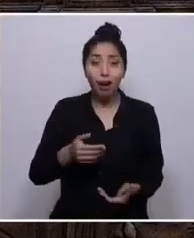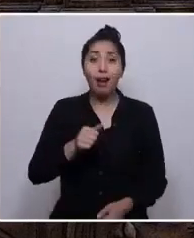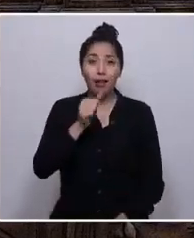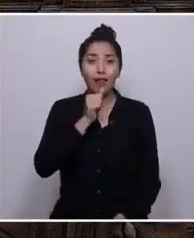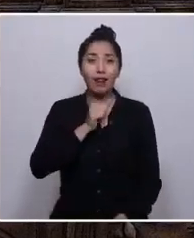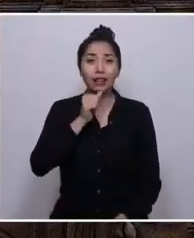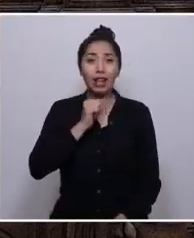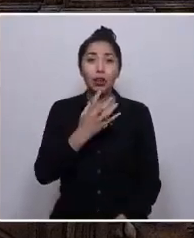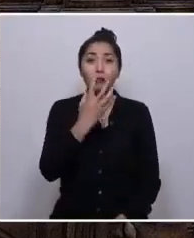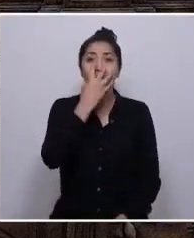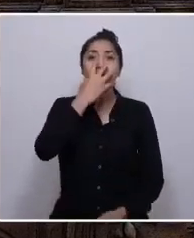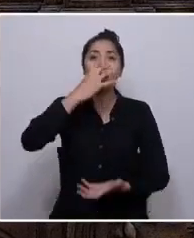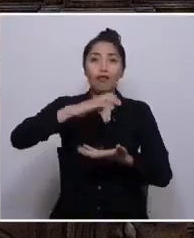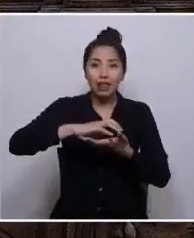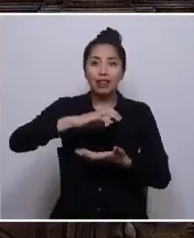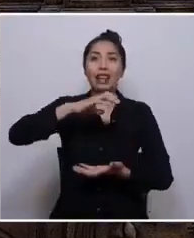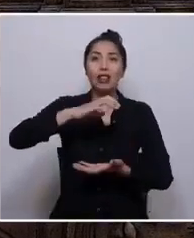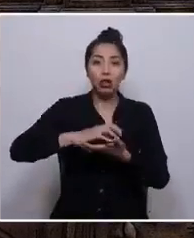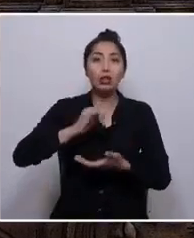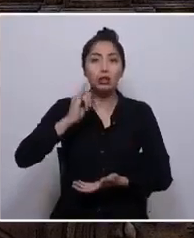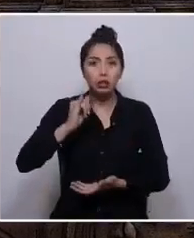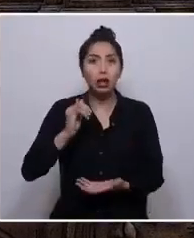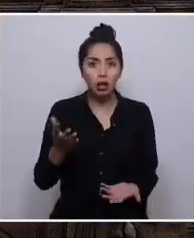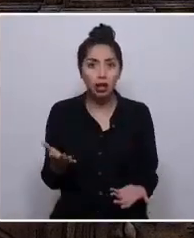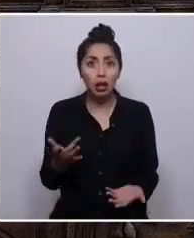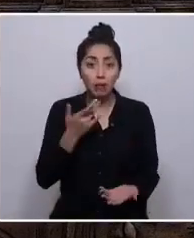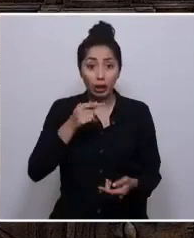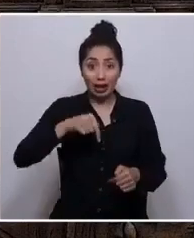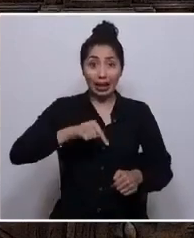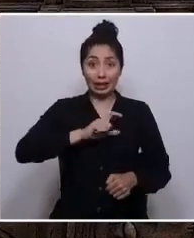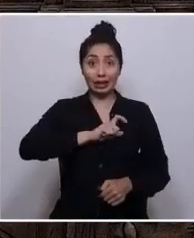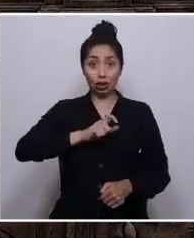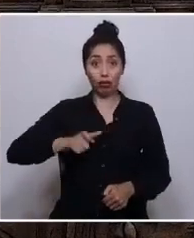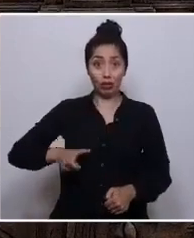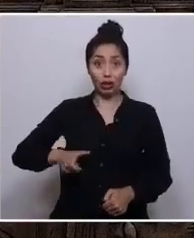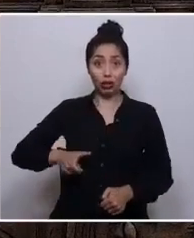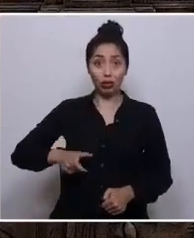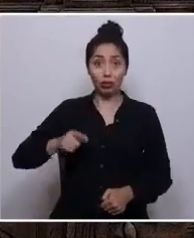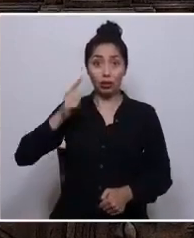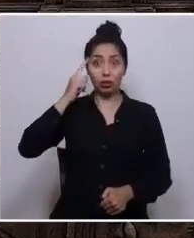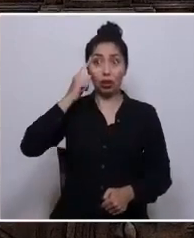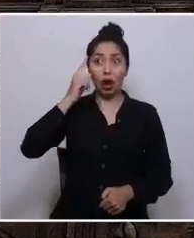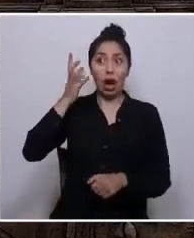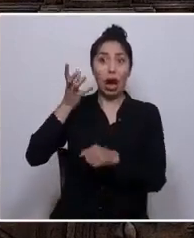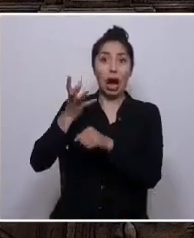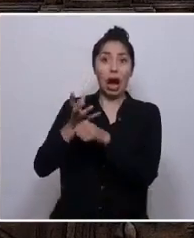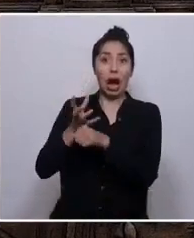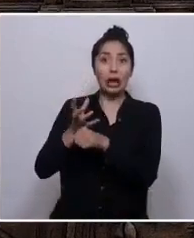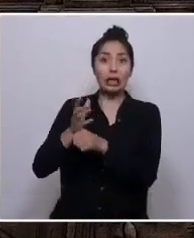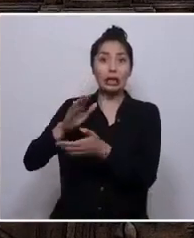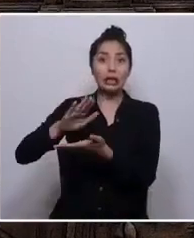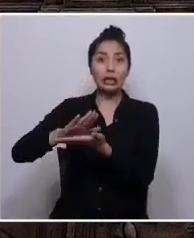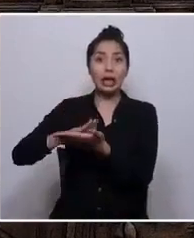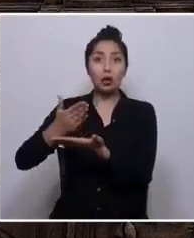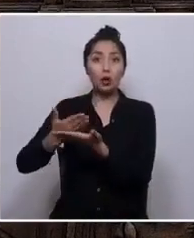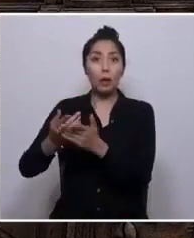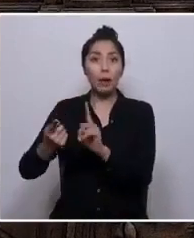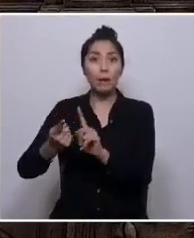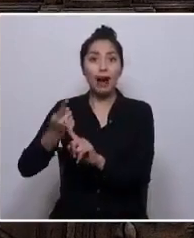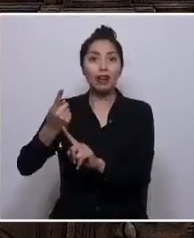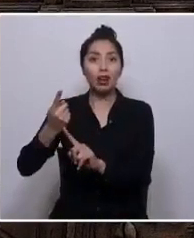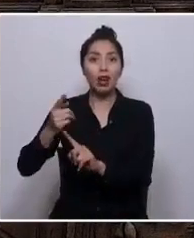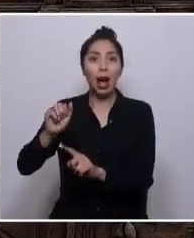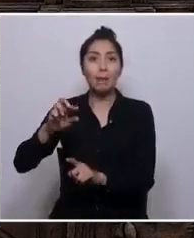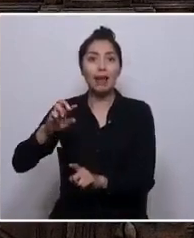fue esta avanzaba la ola de contagios que este gobierno se acordó que existía la atención primaria quien importante prevenir los contagios